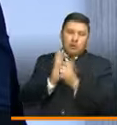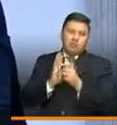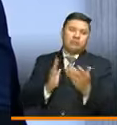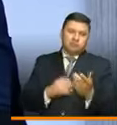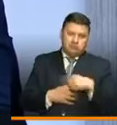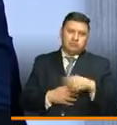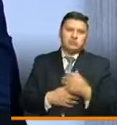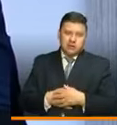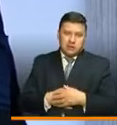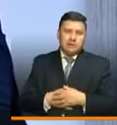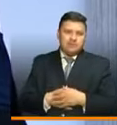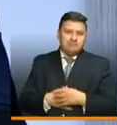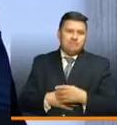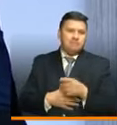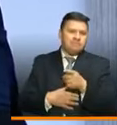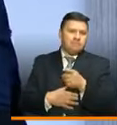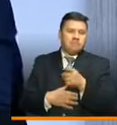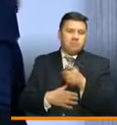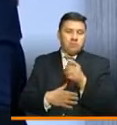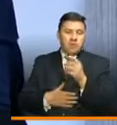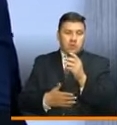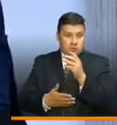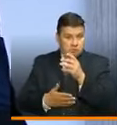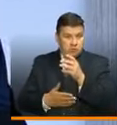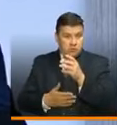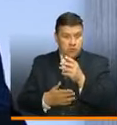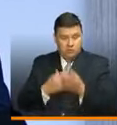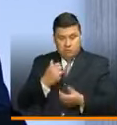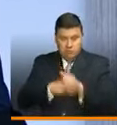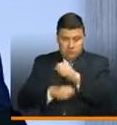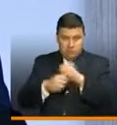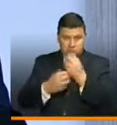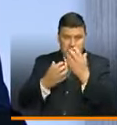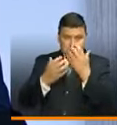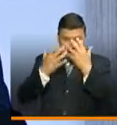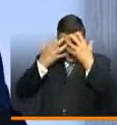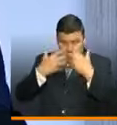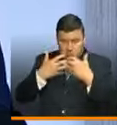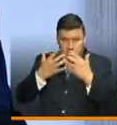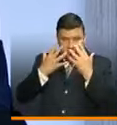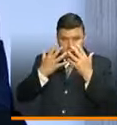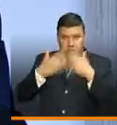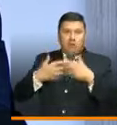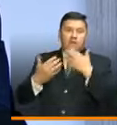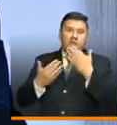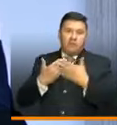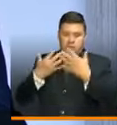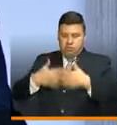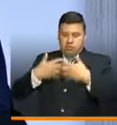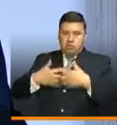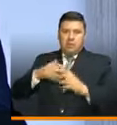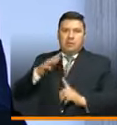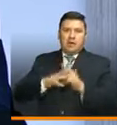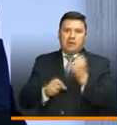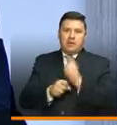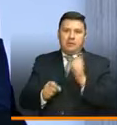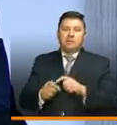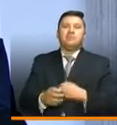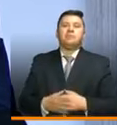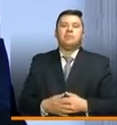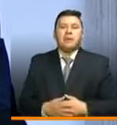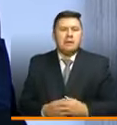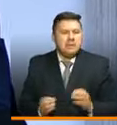razón entonces pues creemos nosotros que desde el punto de vista de producción industrial también va a servir para generar empleos.